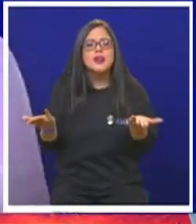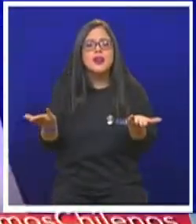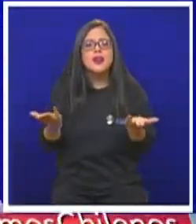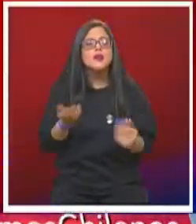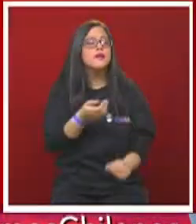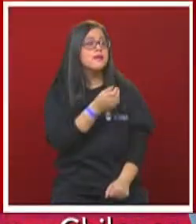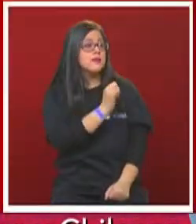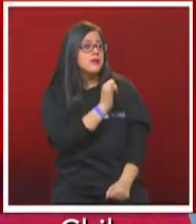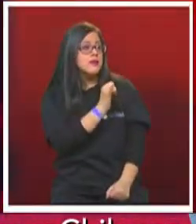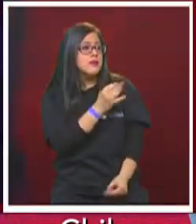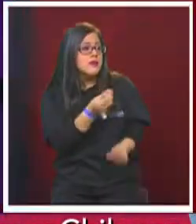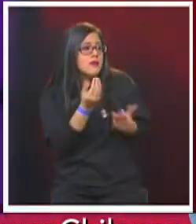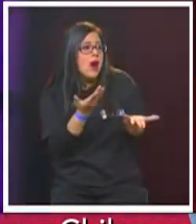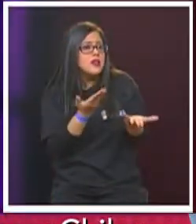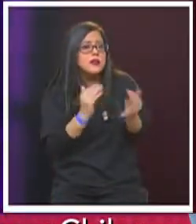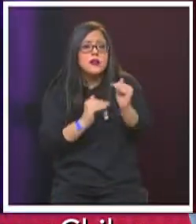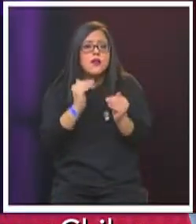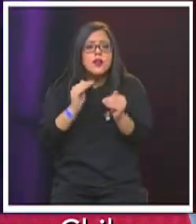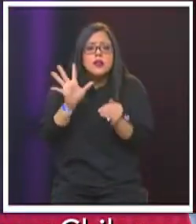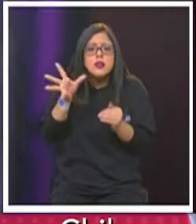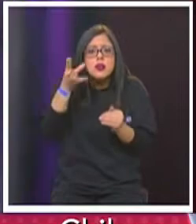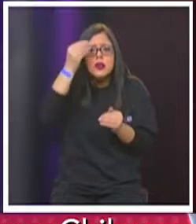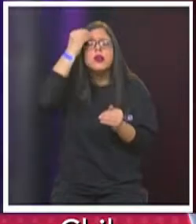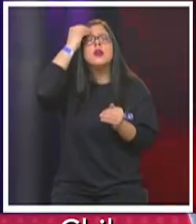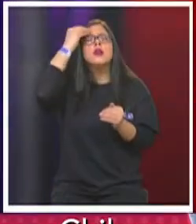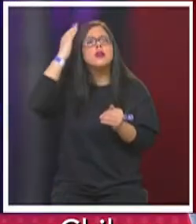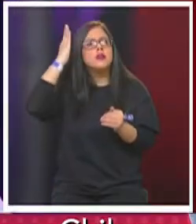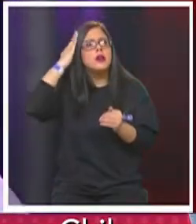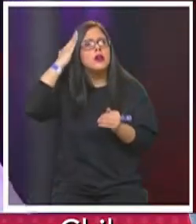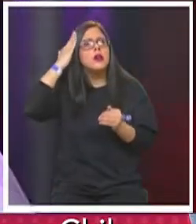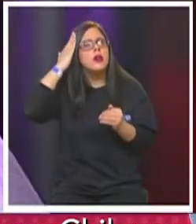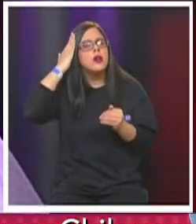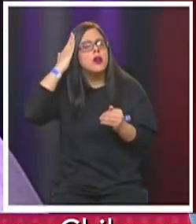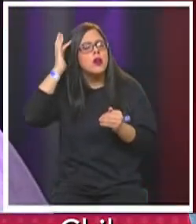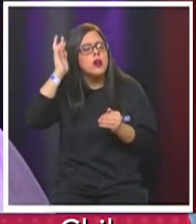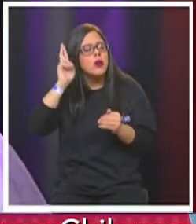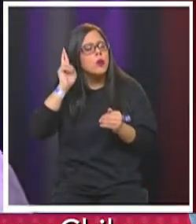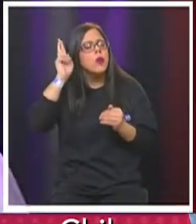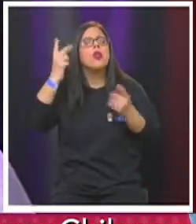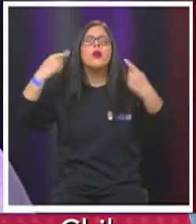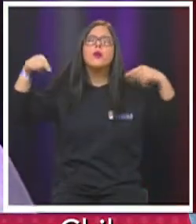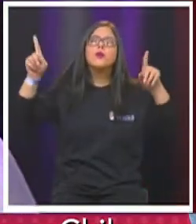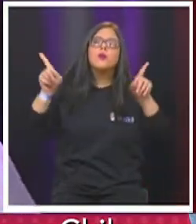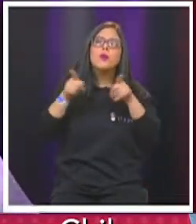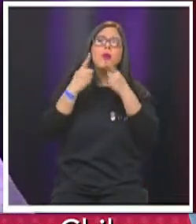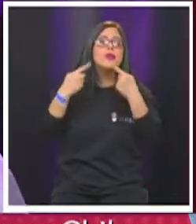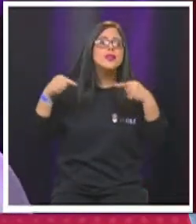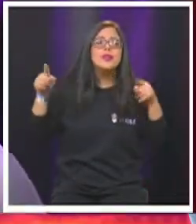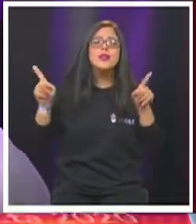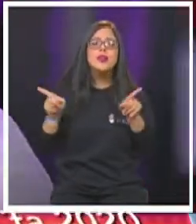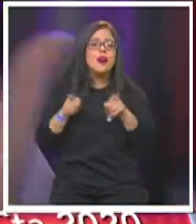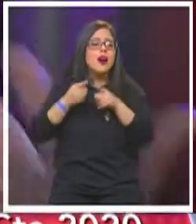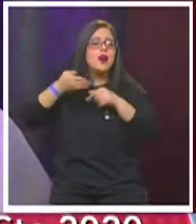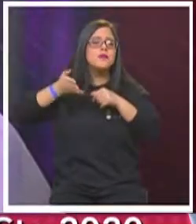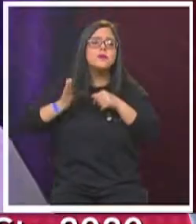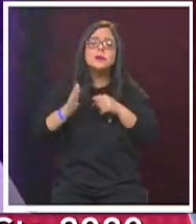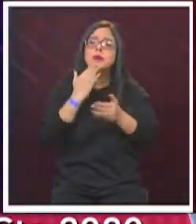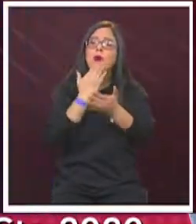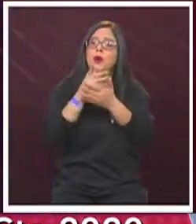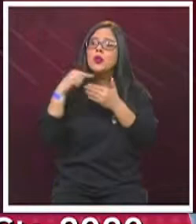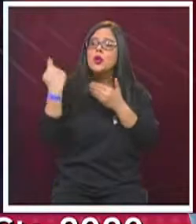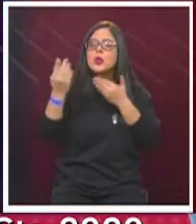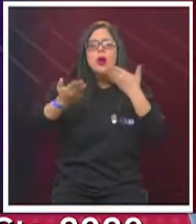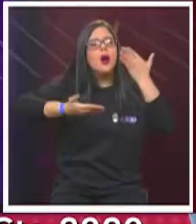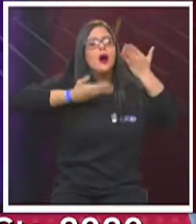algo pasa, porque la memoria musical es la última memoria que nos deja en esta vida. Y cuando nosotros le cantamos a